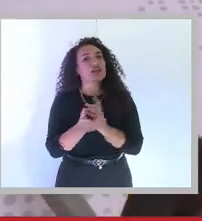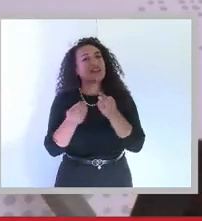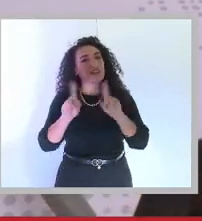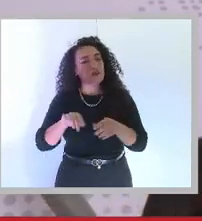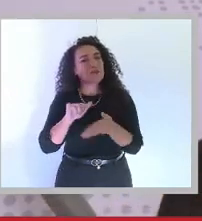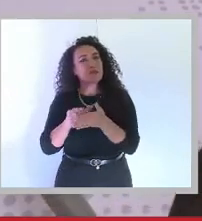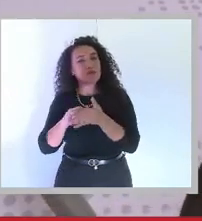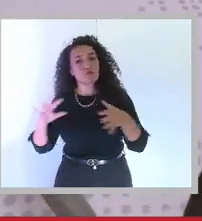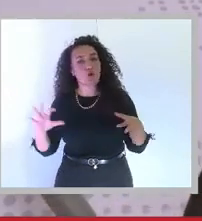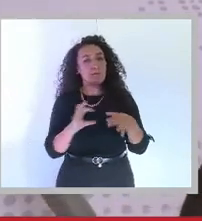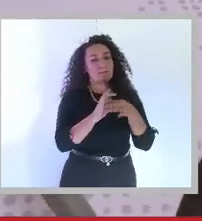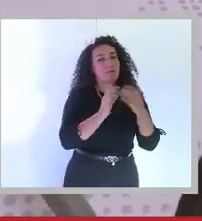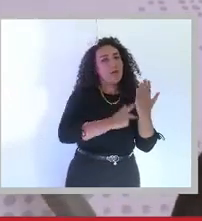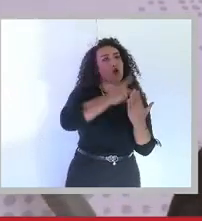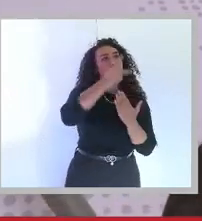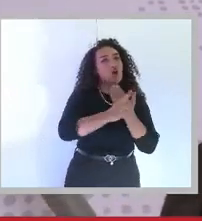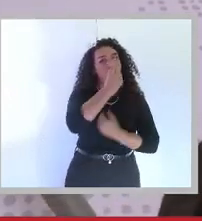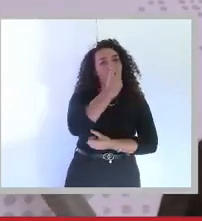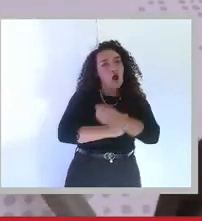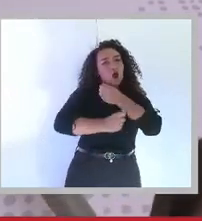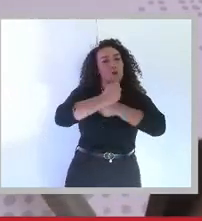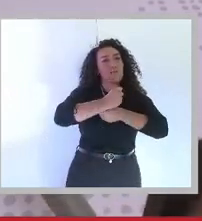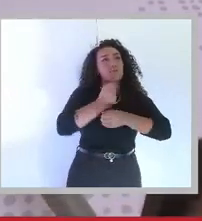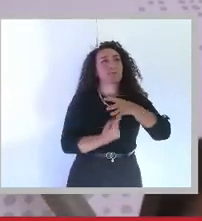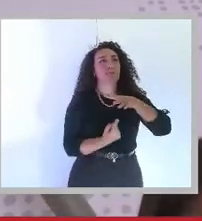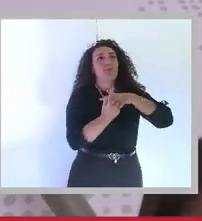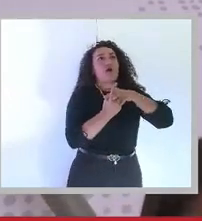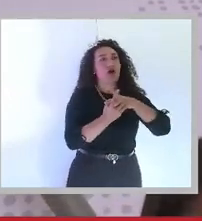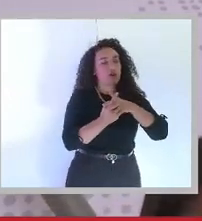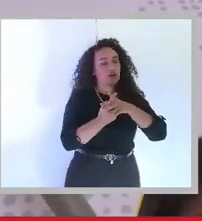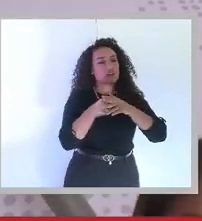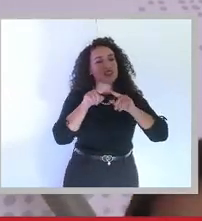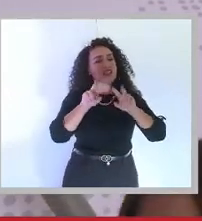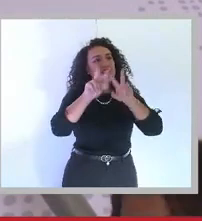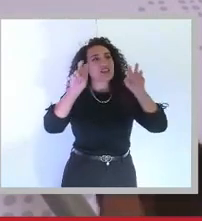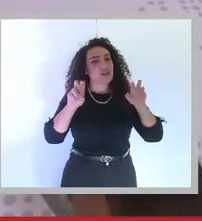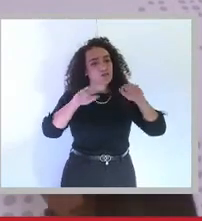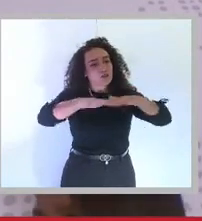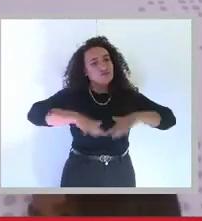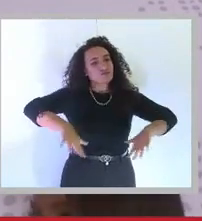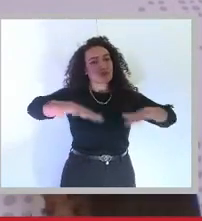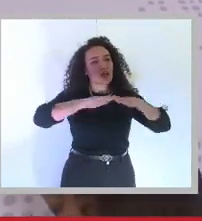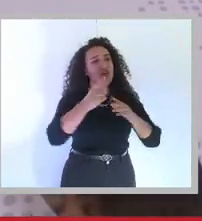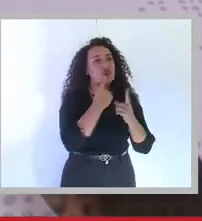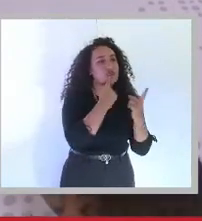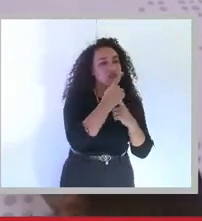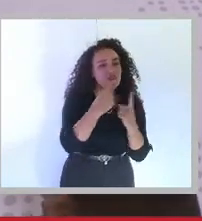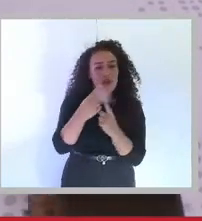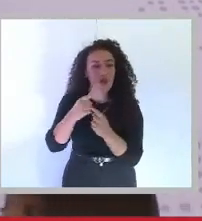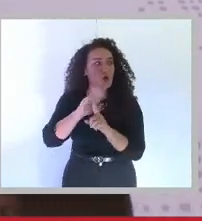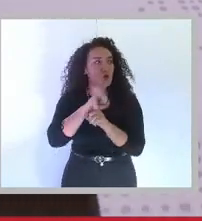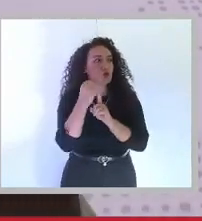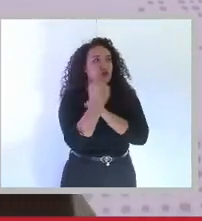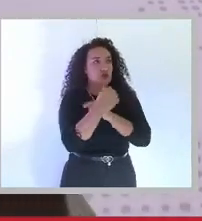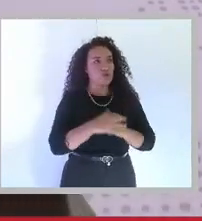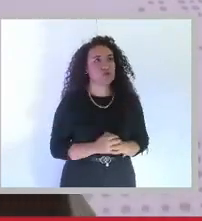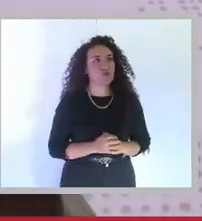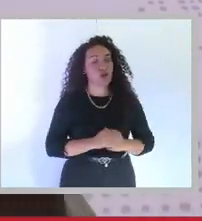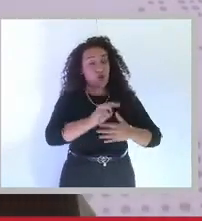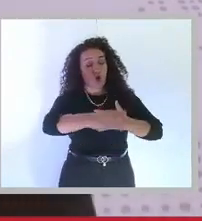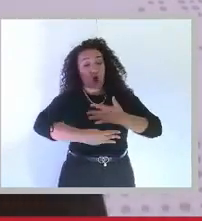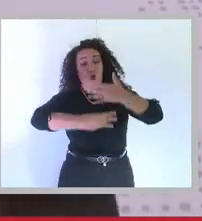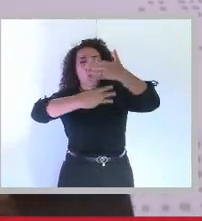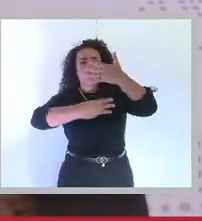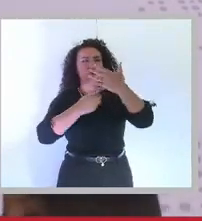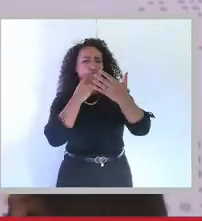que lanzamos en Claxo desde el año pasado, que son las plataformas para el diálogo social. Estas plataformas para el diálogo social son 8, no las voy a